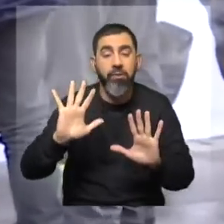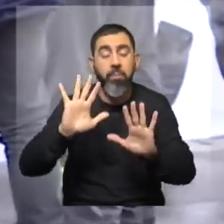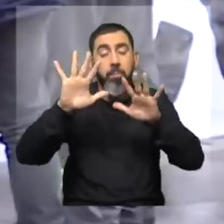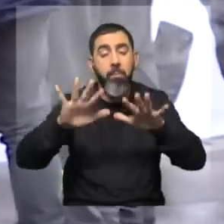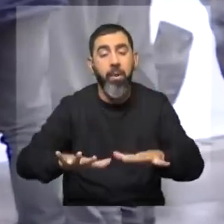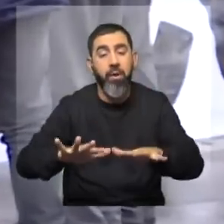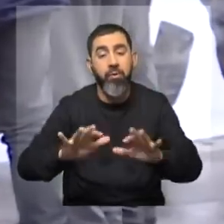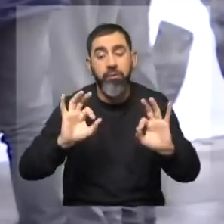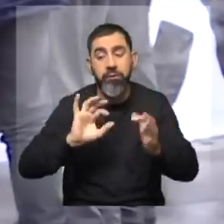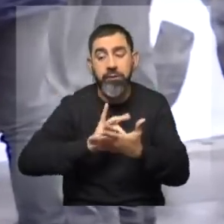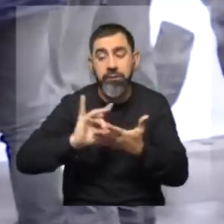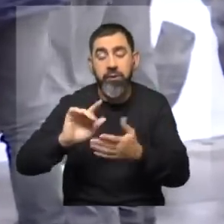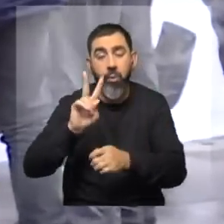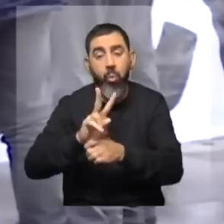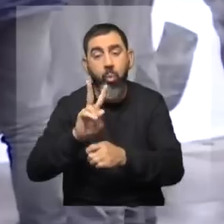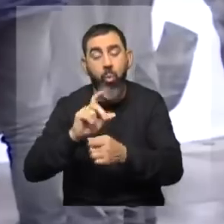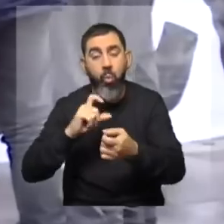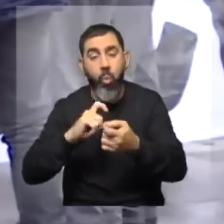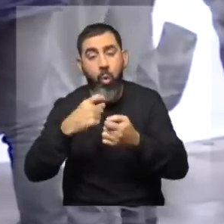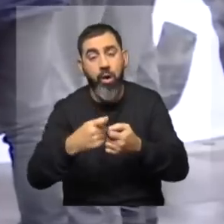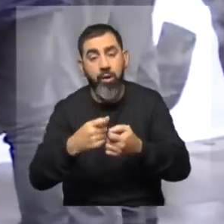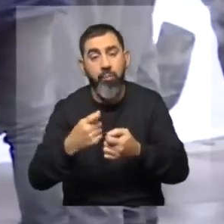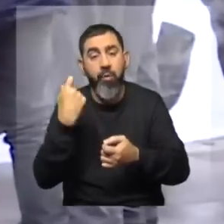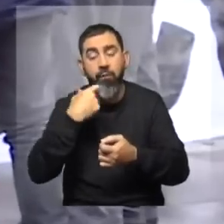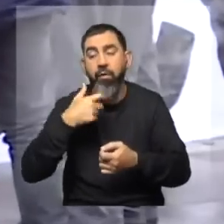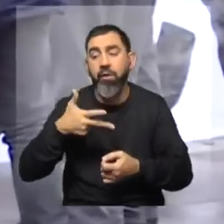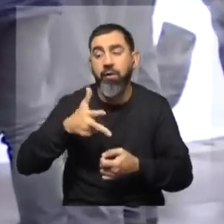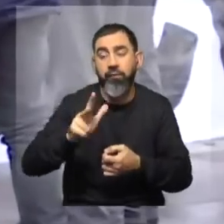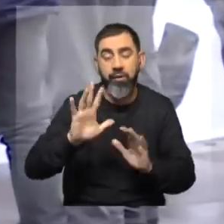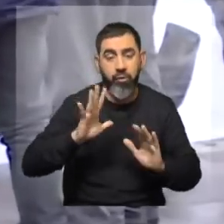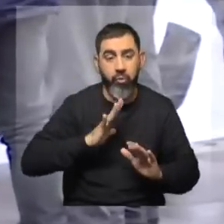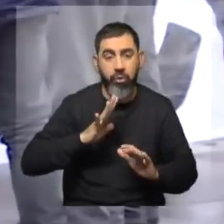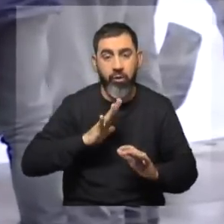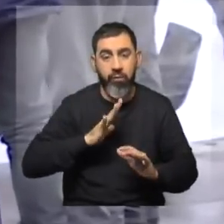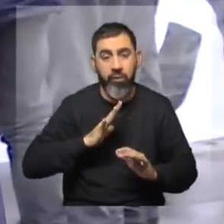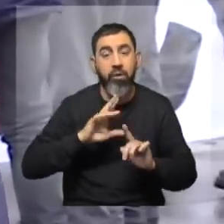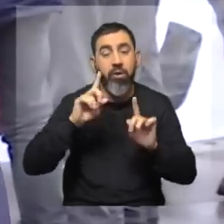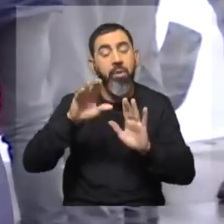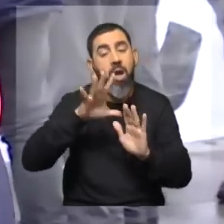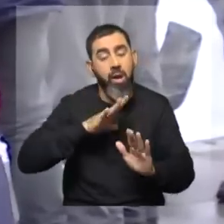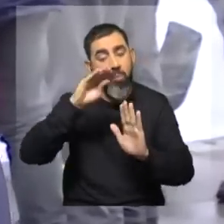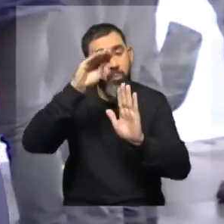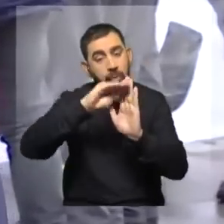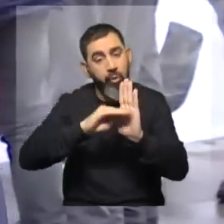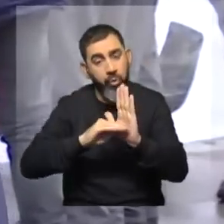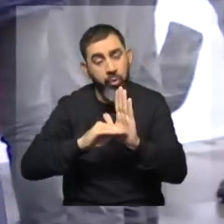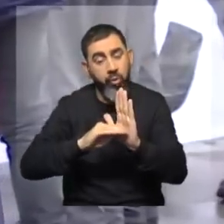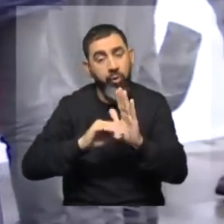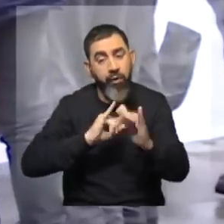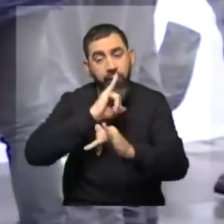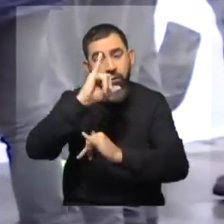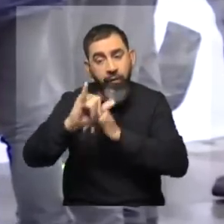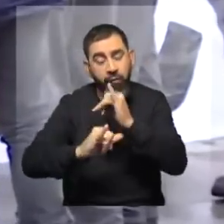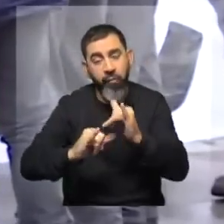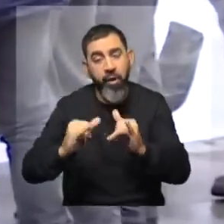adelante un paro sin Guardia gremiales en refinería Pero bueno no está definida la fecha de separo nosotros tenemos aparte un protocolo que nos exige informar